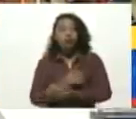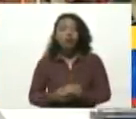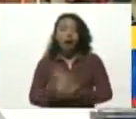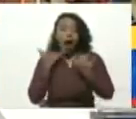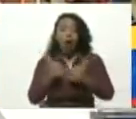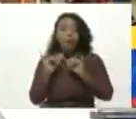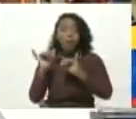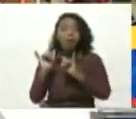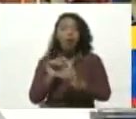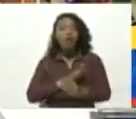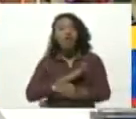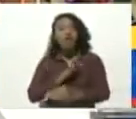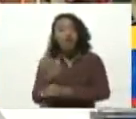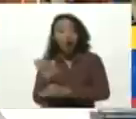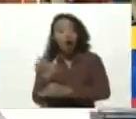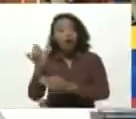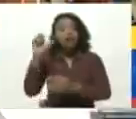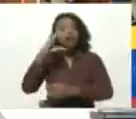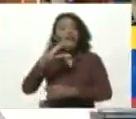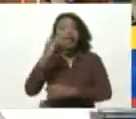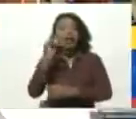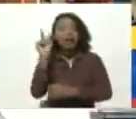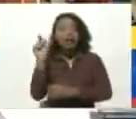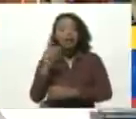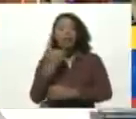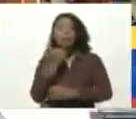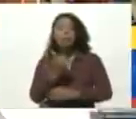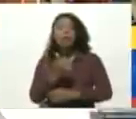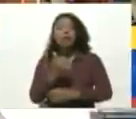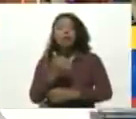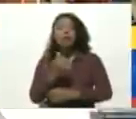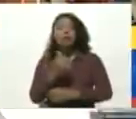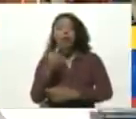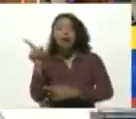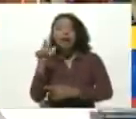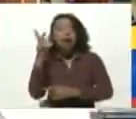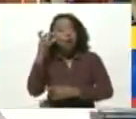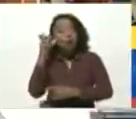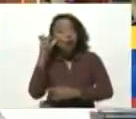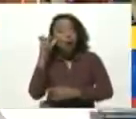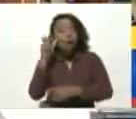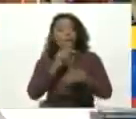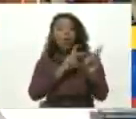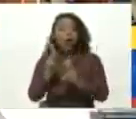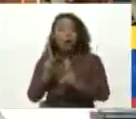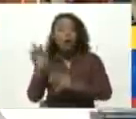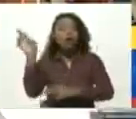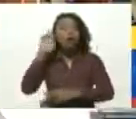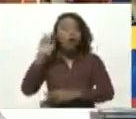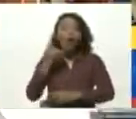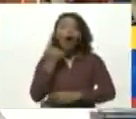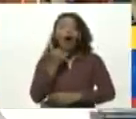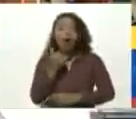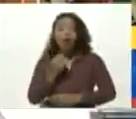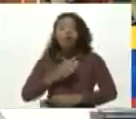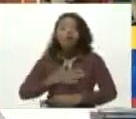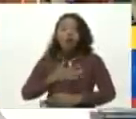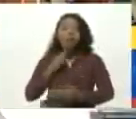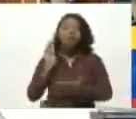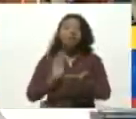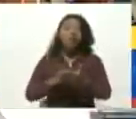Ahora mismo, y se van al CDI más cercano, escuchando este programa por radio, o si alguno puede, lo ponen por